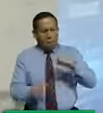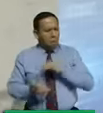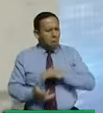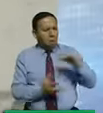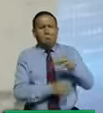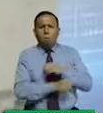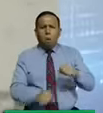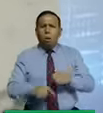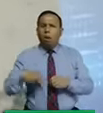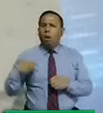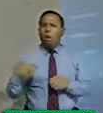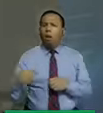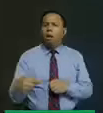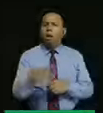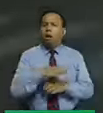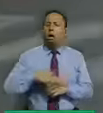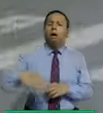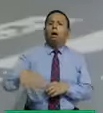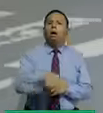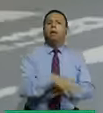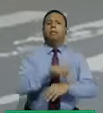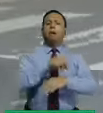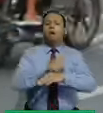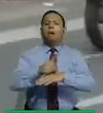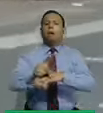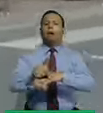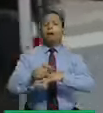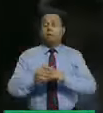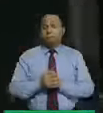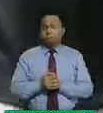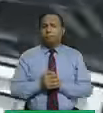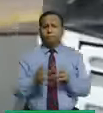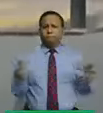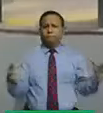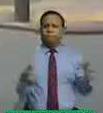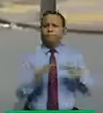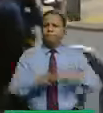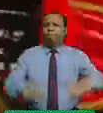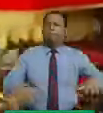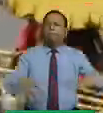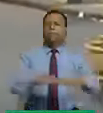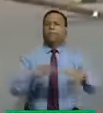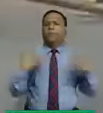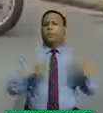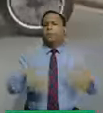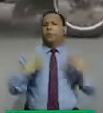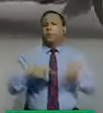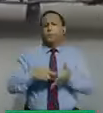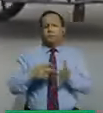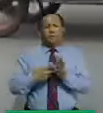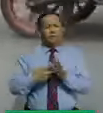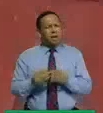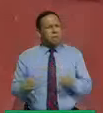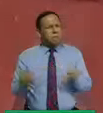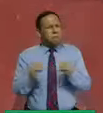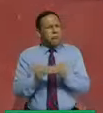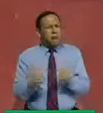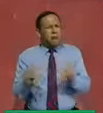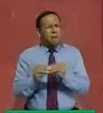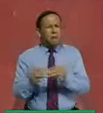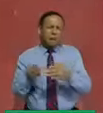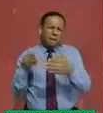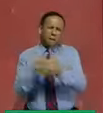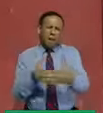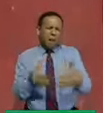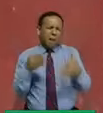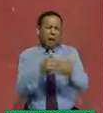los últimos meses en la cabecera cantonal de Daule, un sector que experimenta el incremento de esta modalidad, bien conocida en